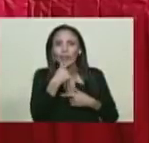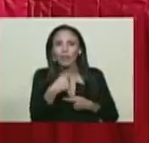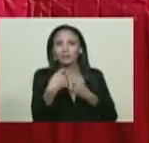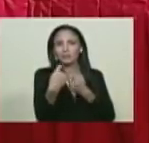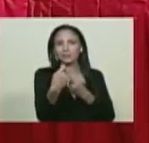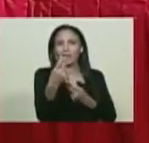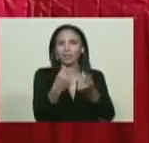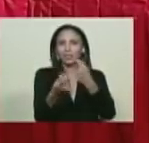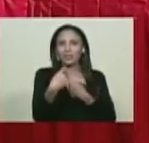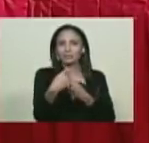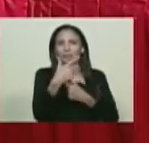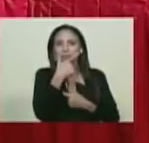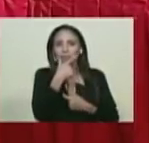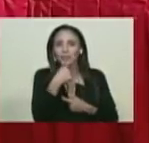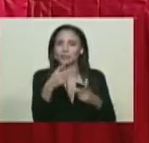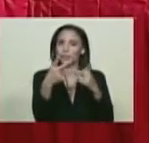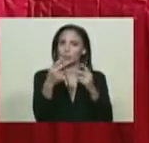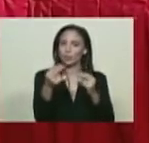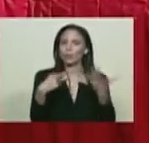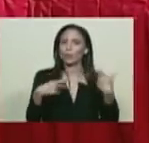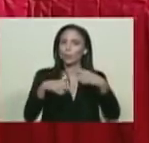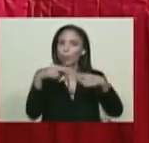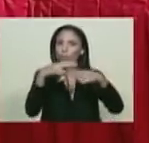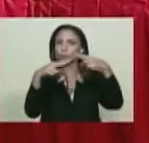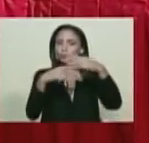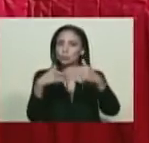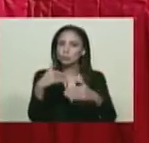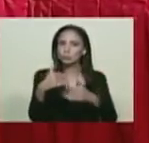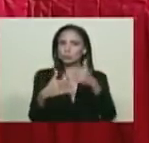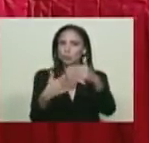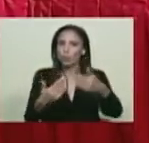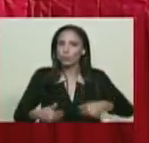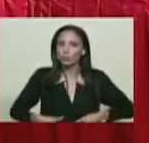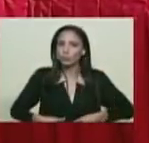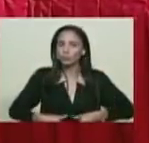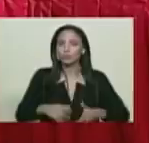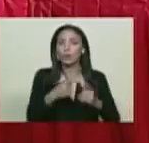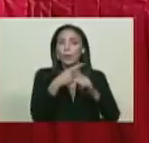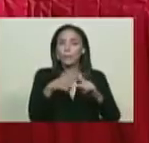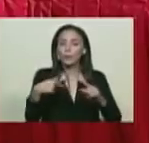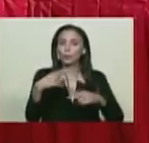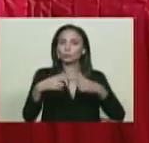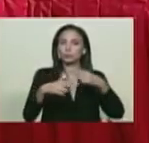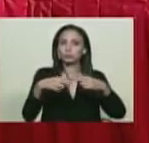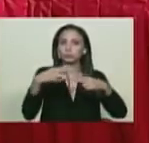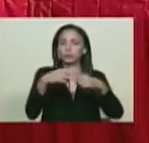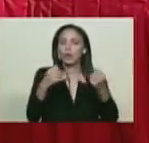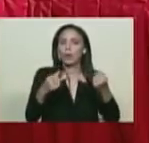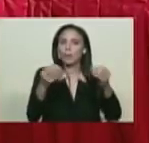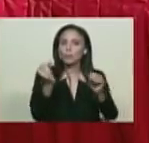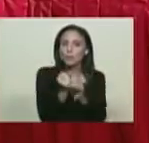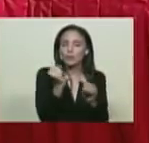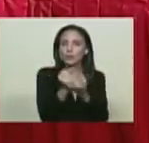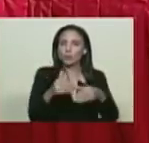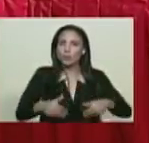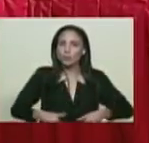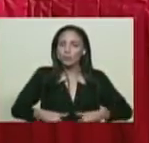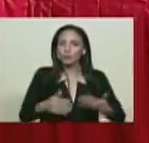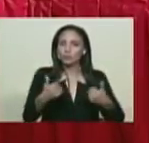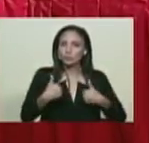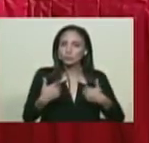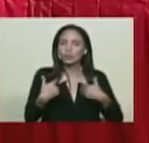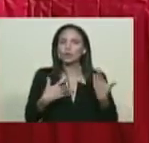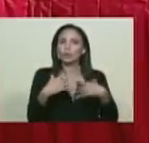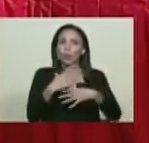Yo los estoy llamando, vamos a construir la felicidad. Pero la felicidad se construye, mire, dándole, trabajando, esfuerzo,